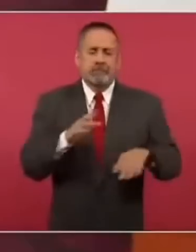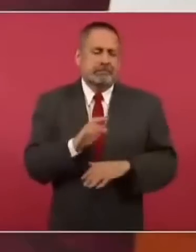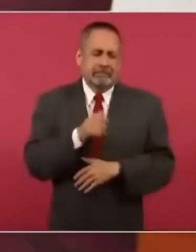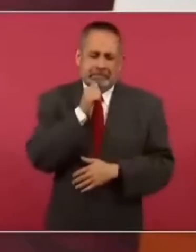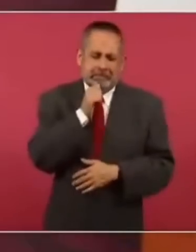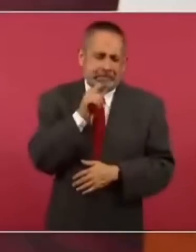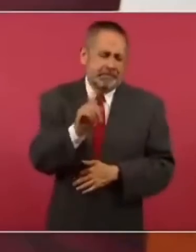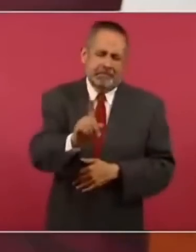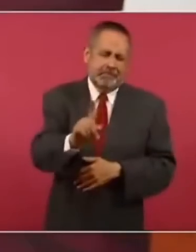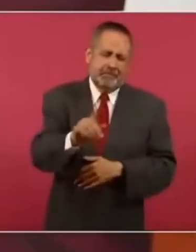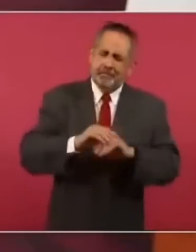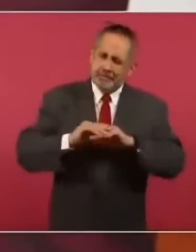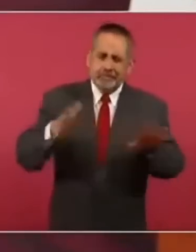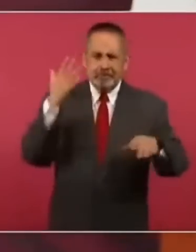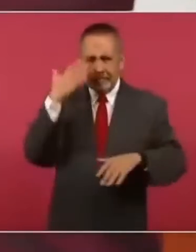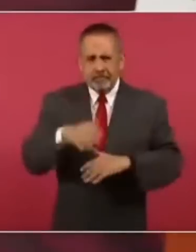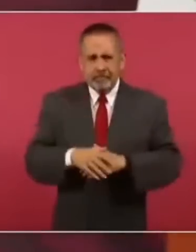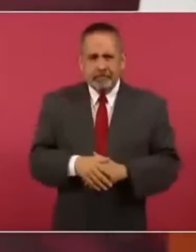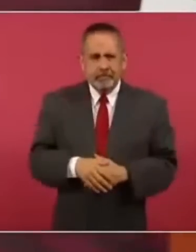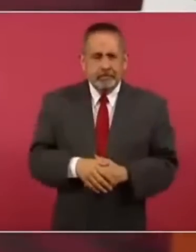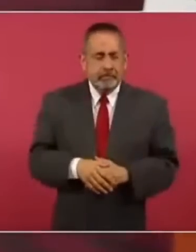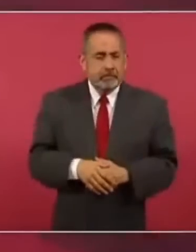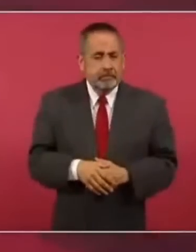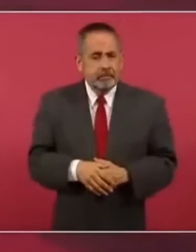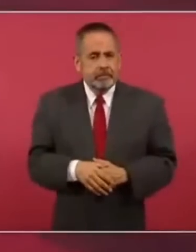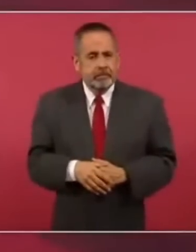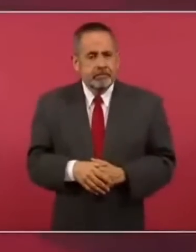que quieren, pues es